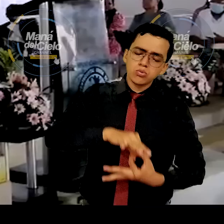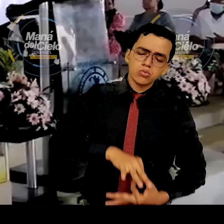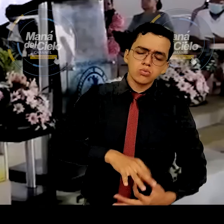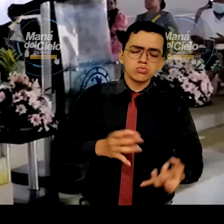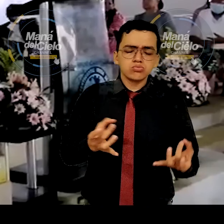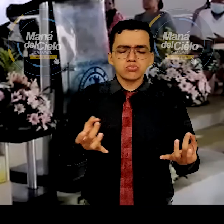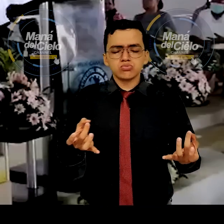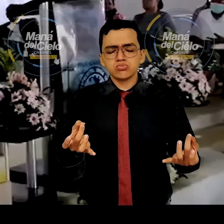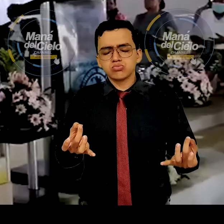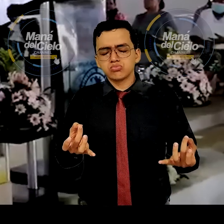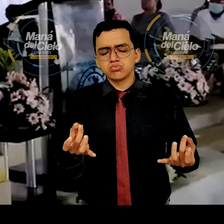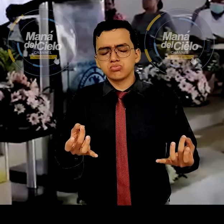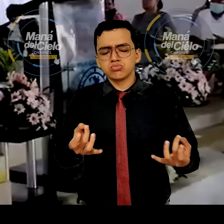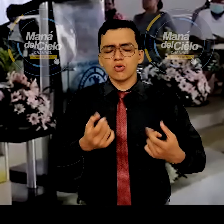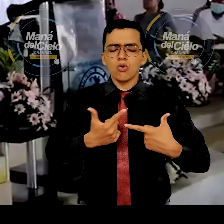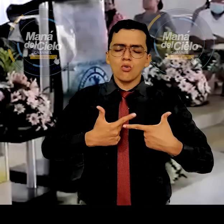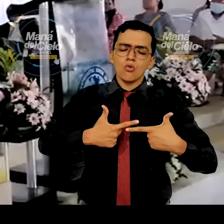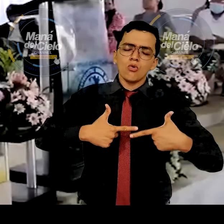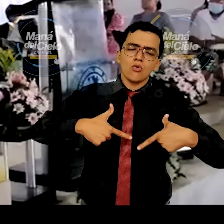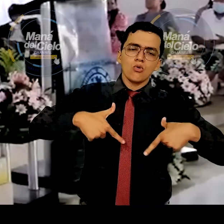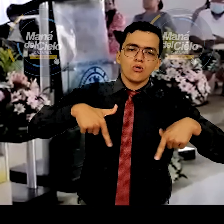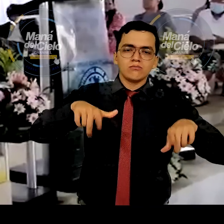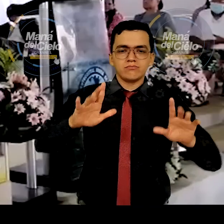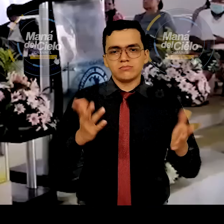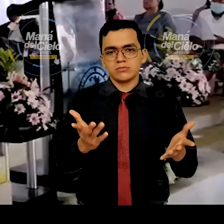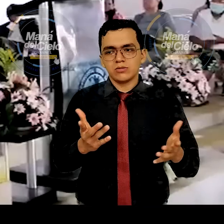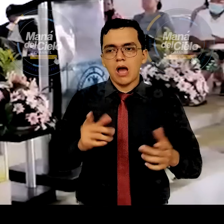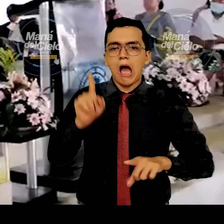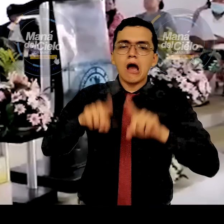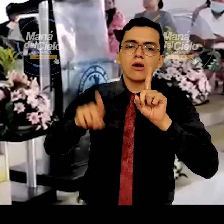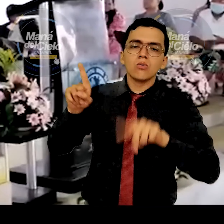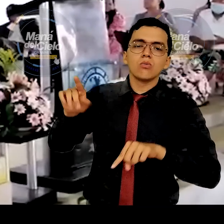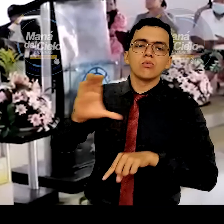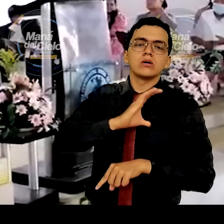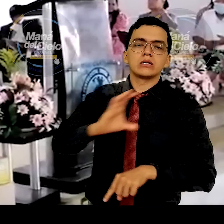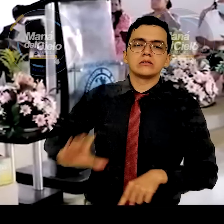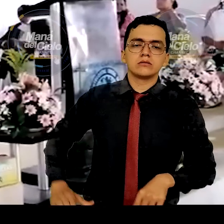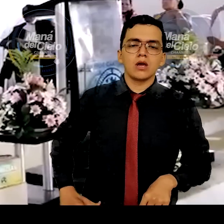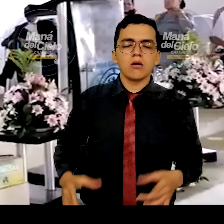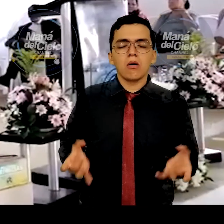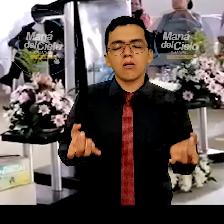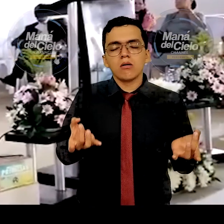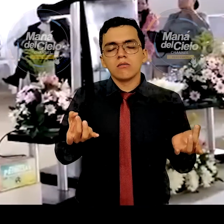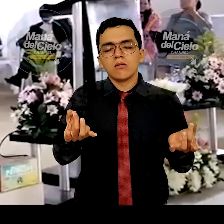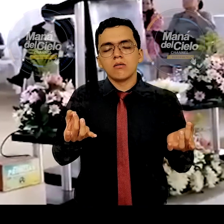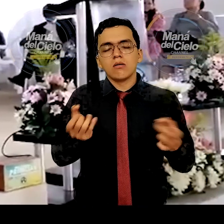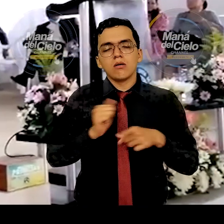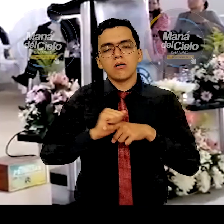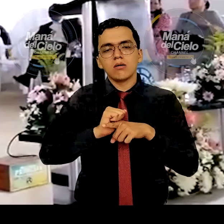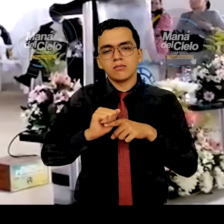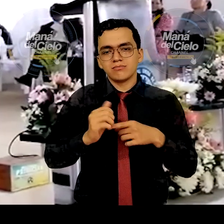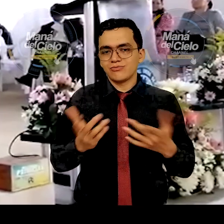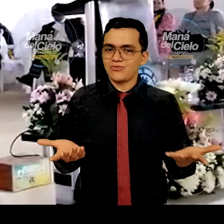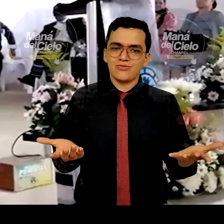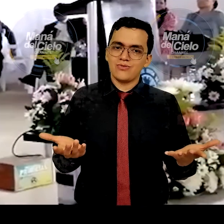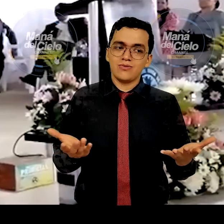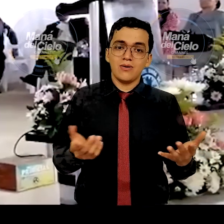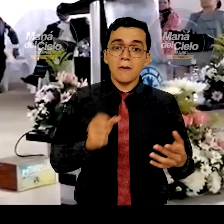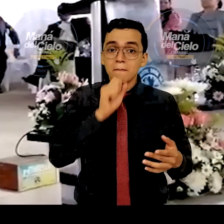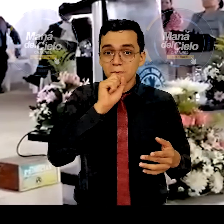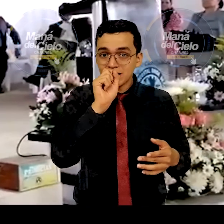yoga. Y averigua usted y verá que esa persona que hace yoga es religiosa, no es una persona